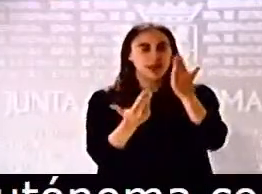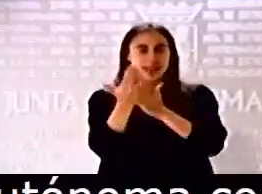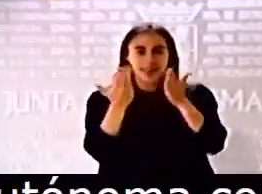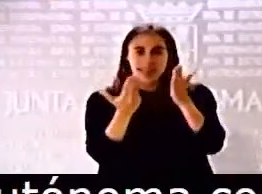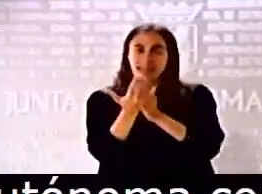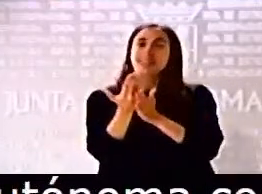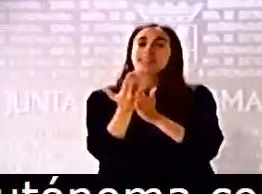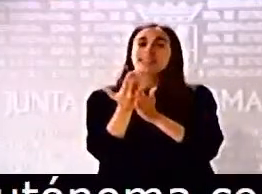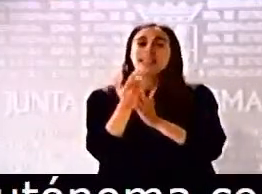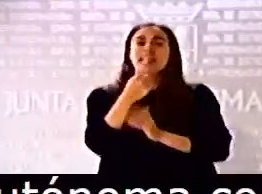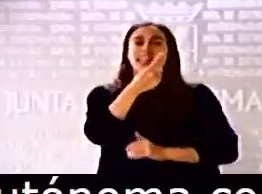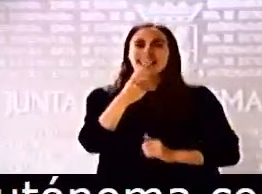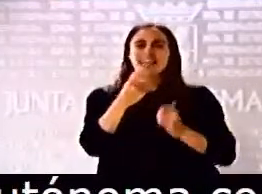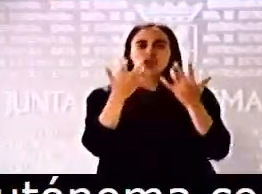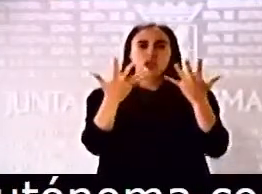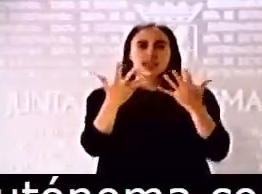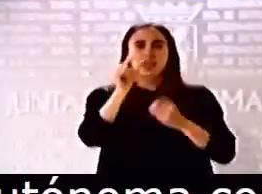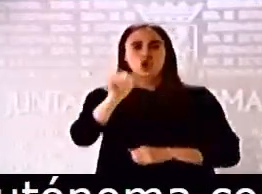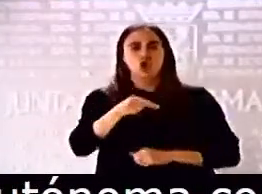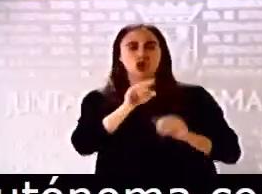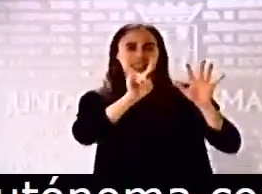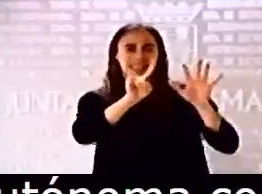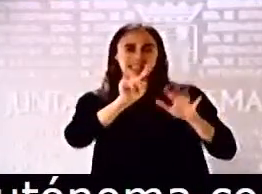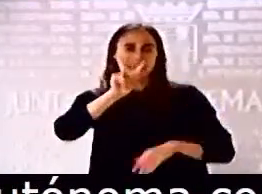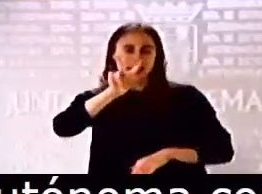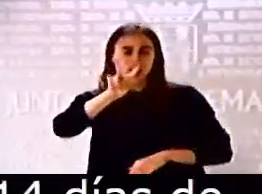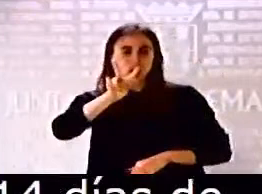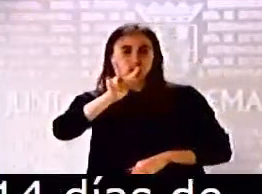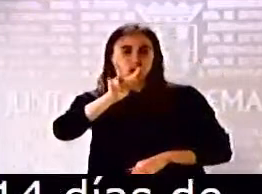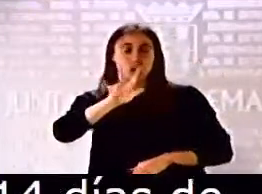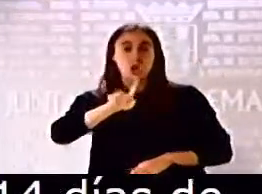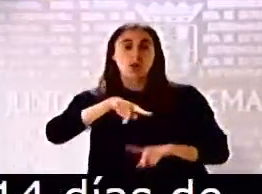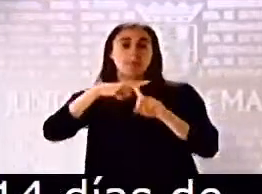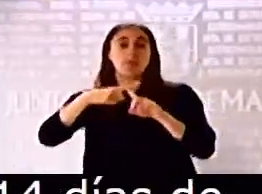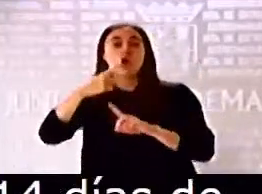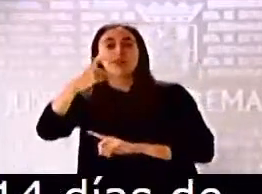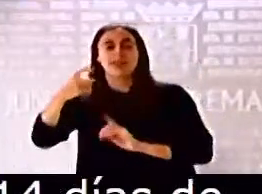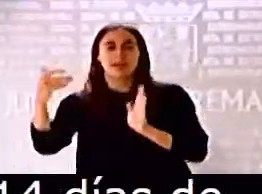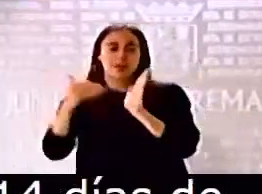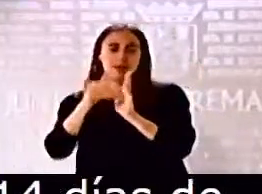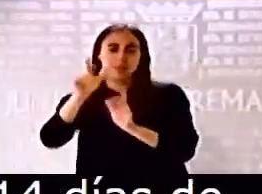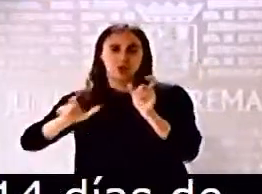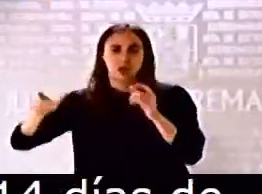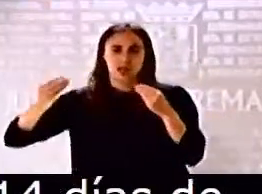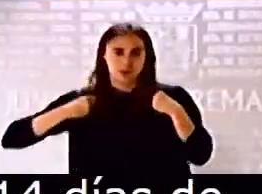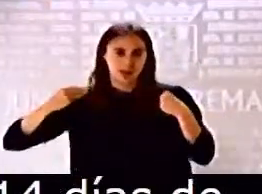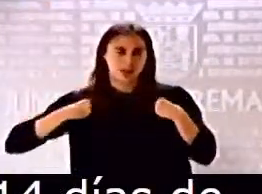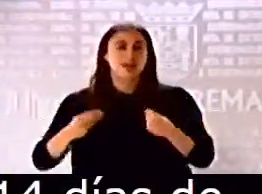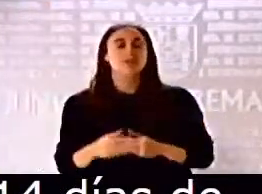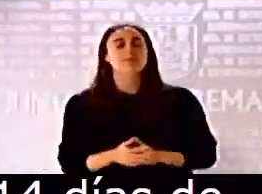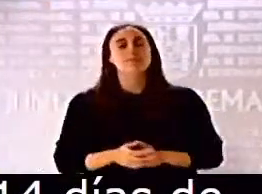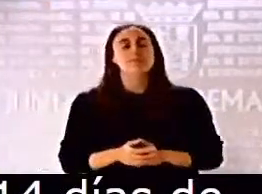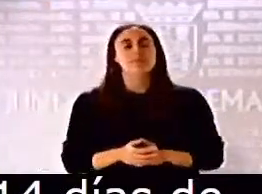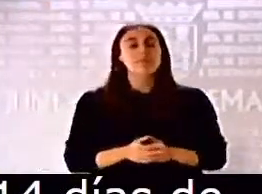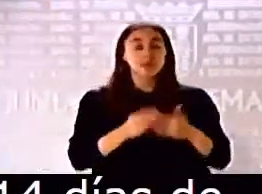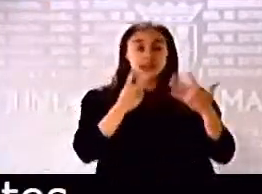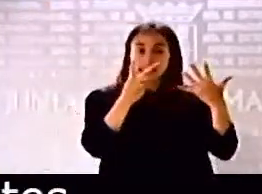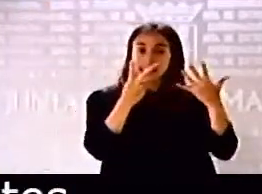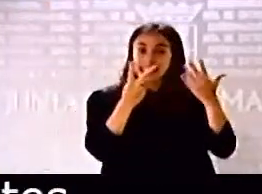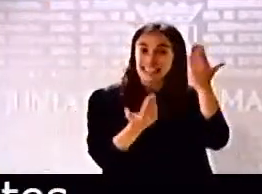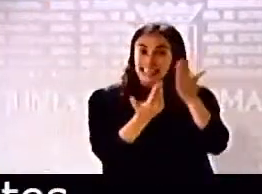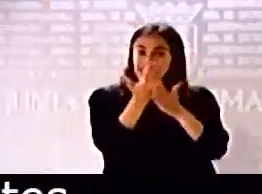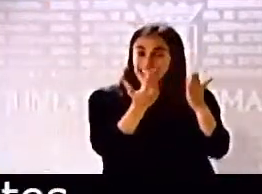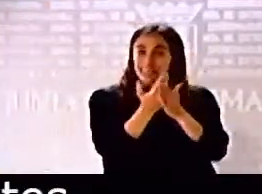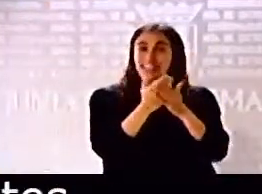de 110,62 casos por cada 100.000 habitantes y a los 7 días